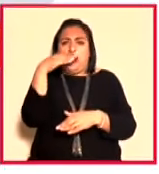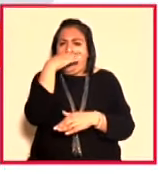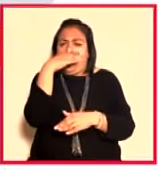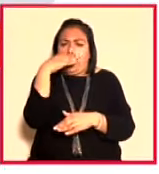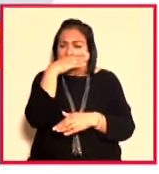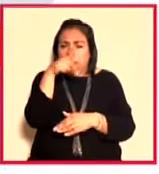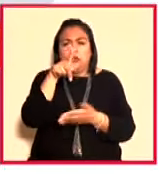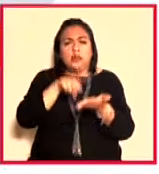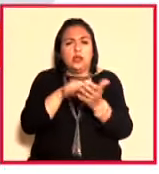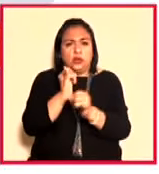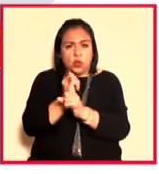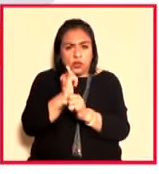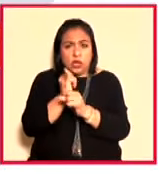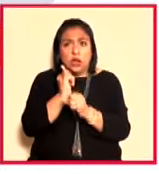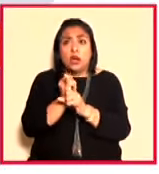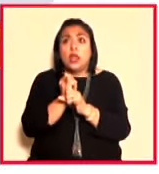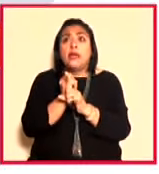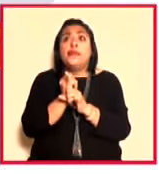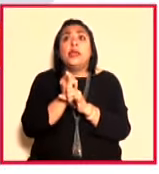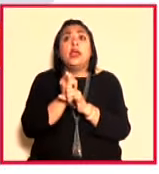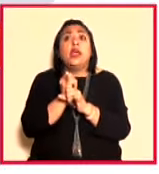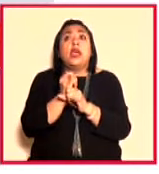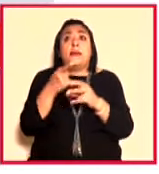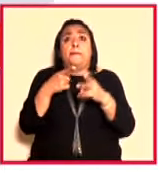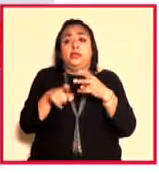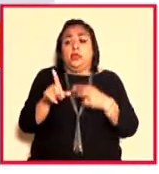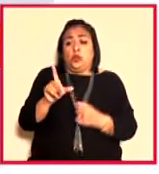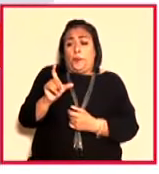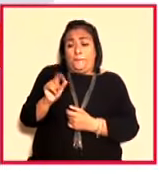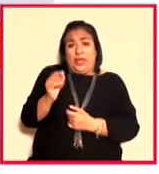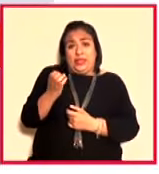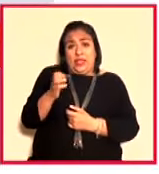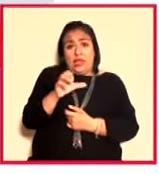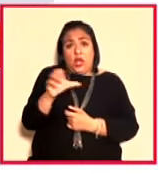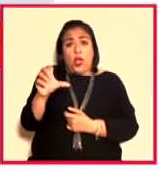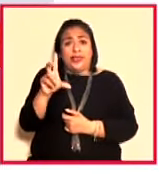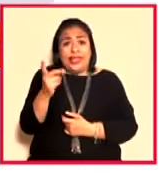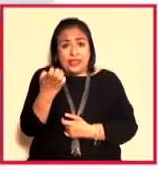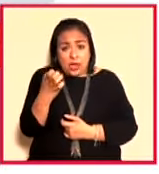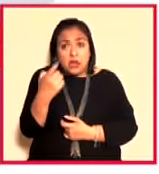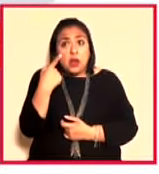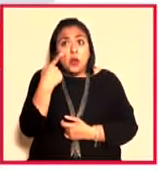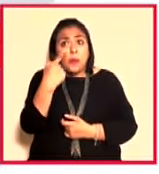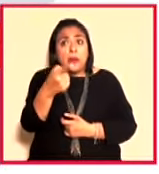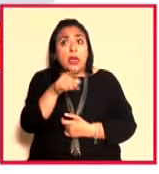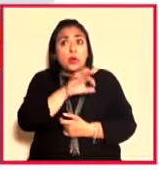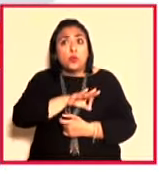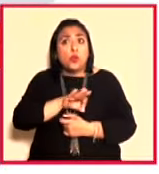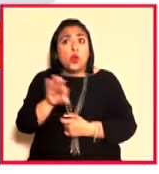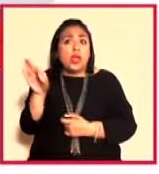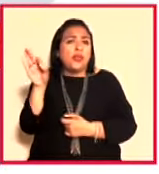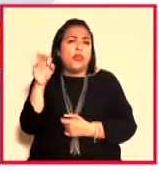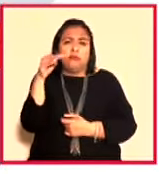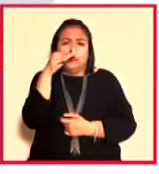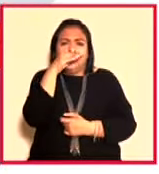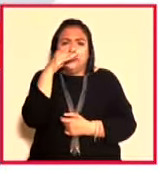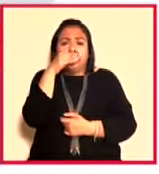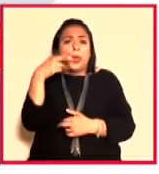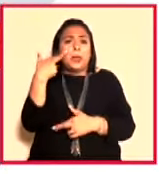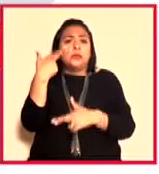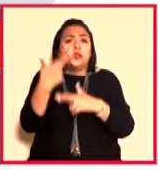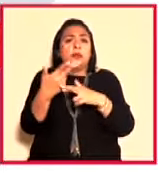web. A partir de este 20 de enero y hasta el 30 de enero van a poder ver, por cortesía de la Embajada de Perú y